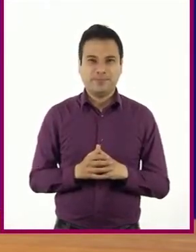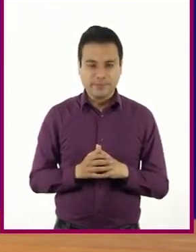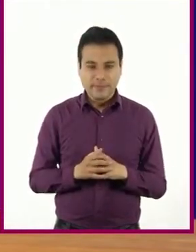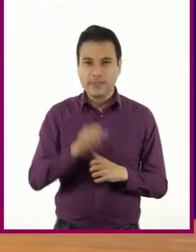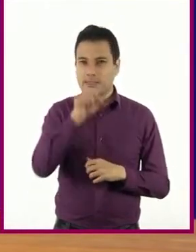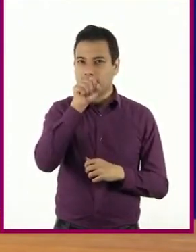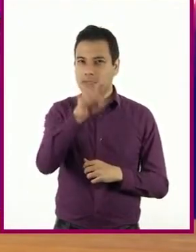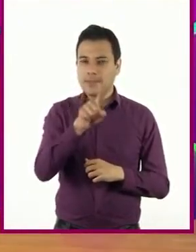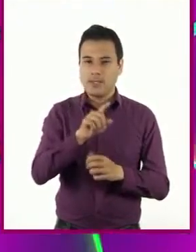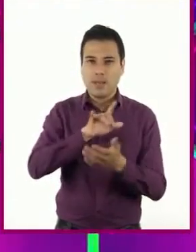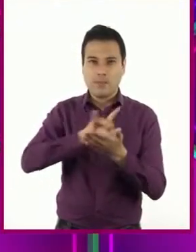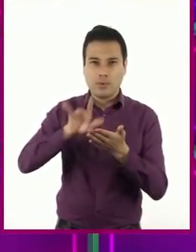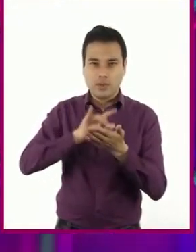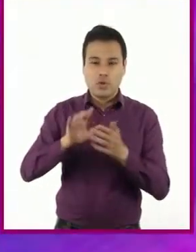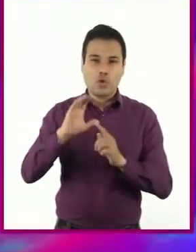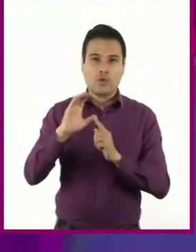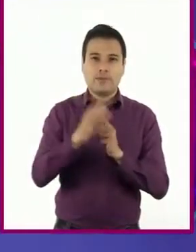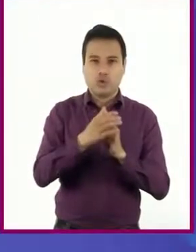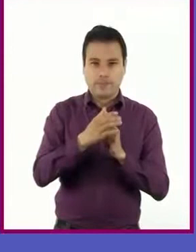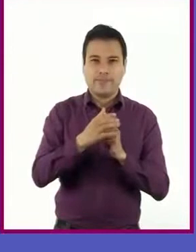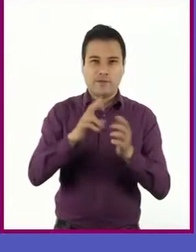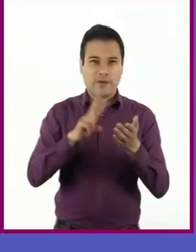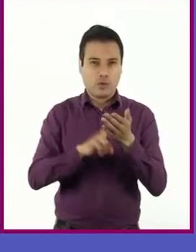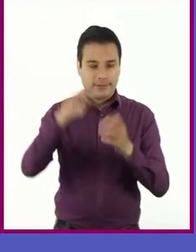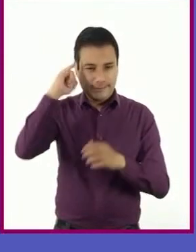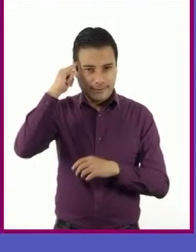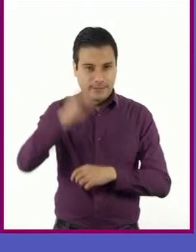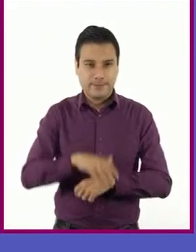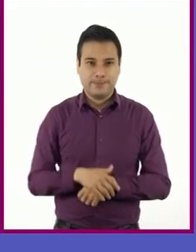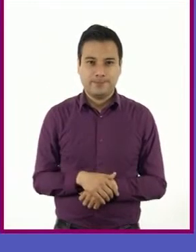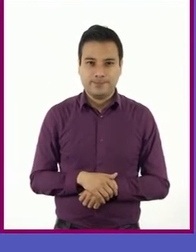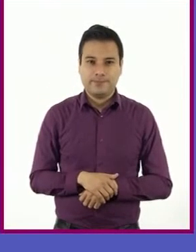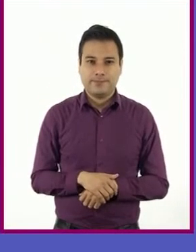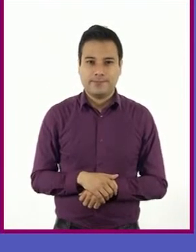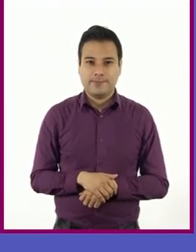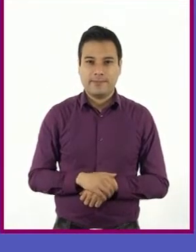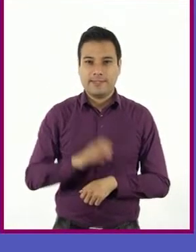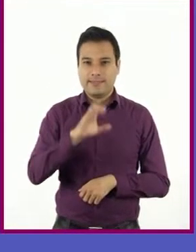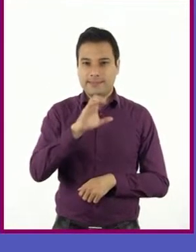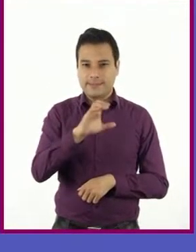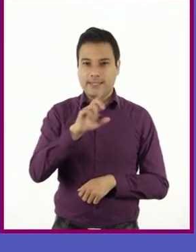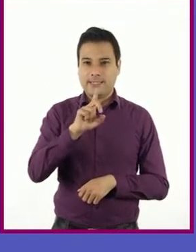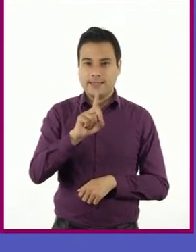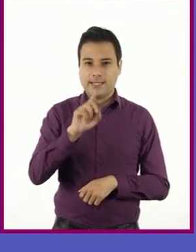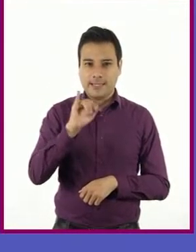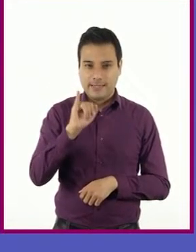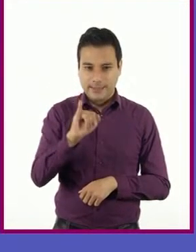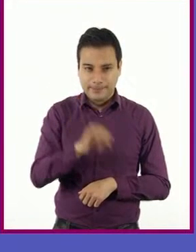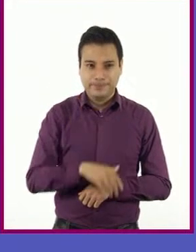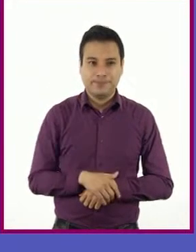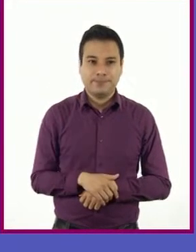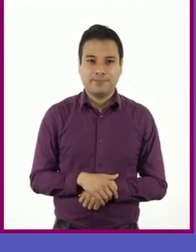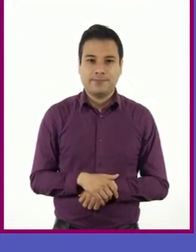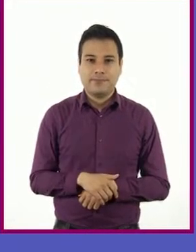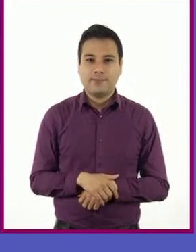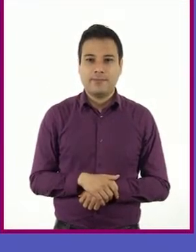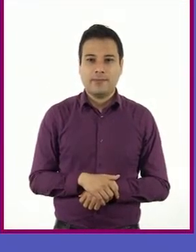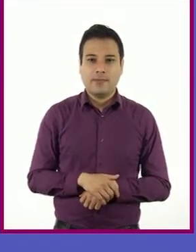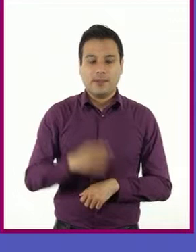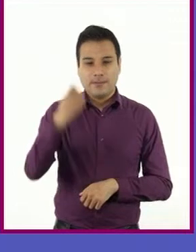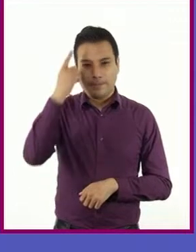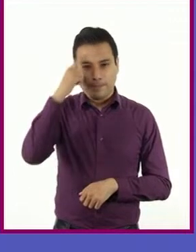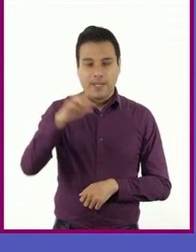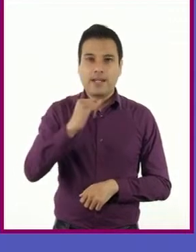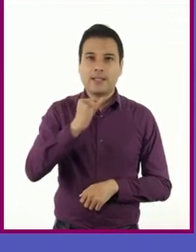de los Derechos Indígenas, con el objetivo de ampliar el uso, valoración y fortalecimiento de las lenguas indígenas nacionales en